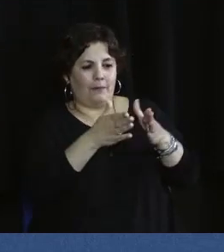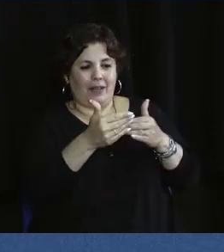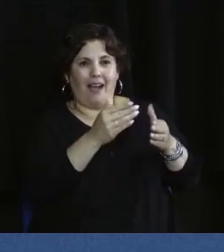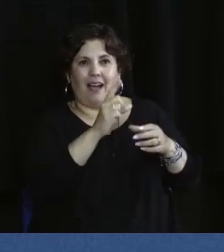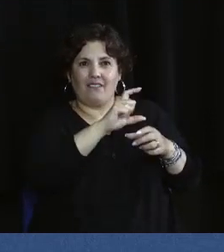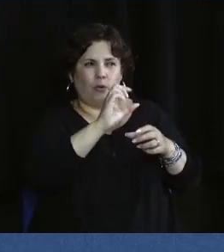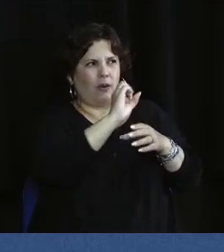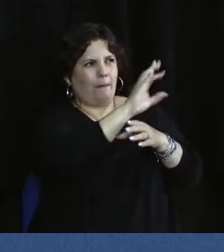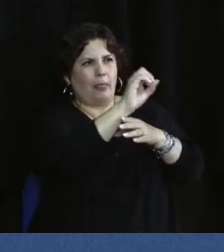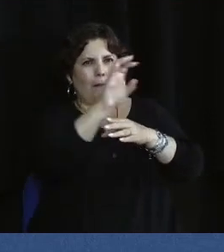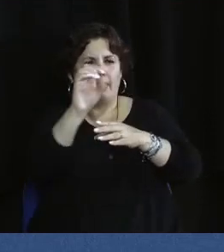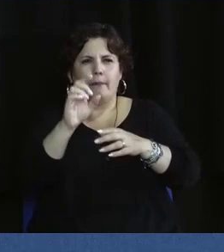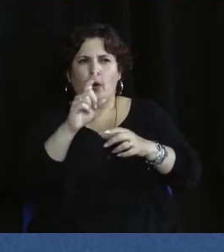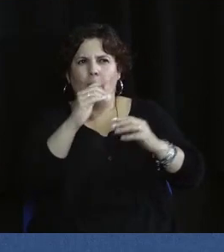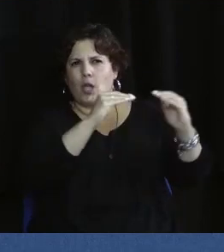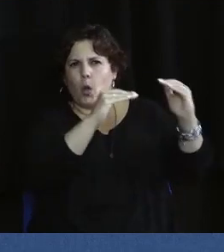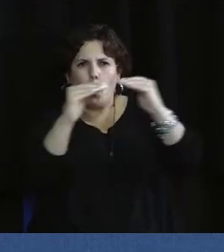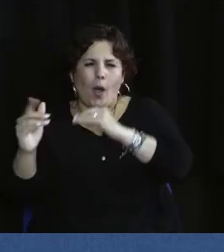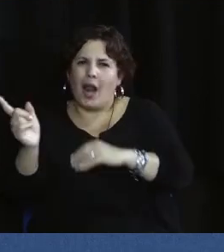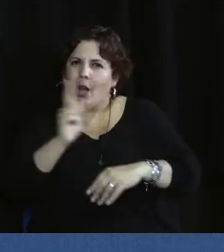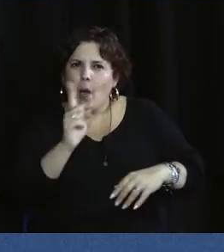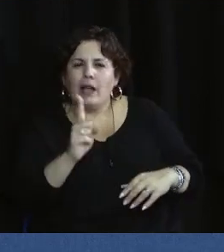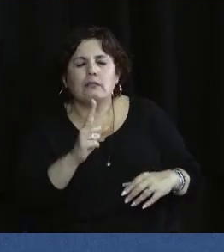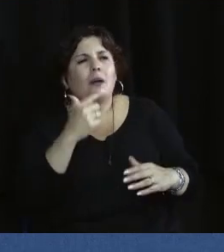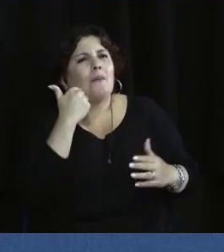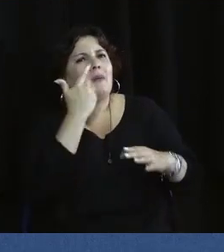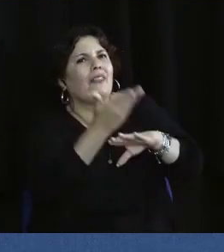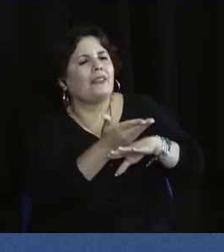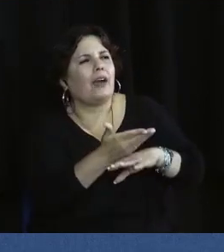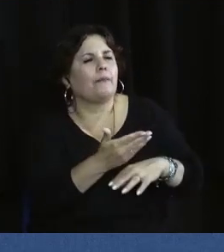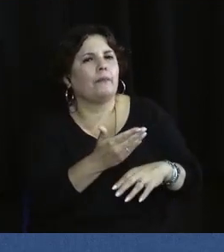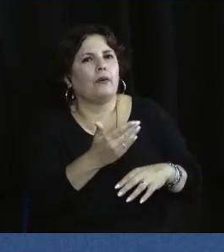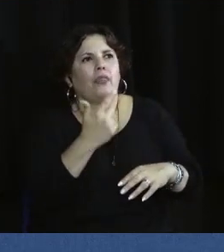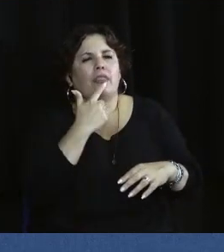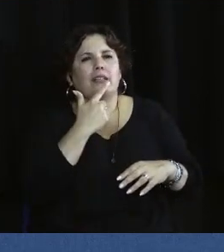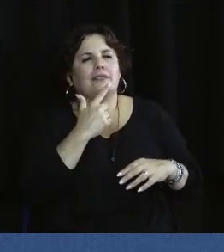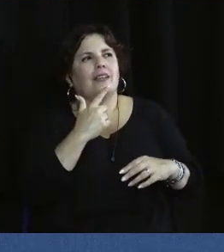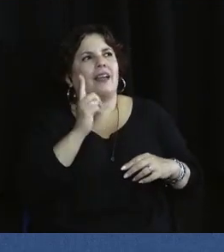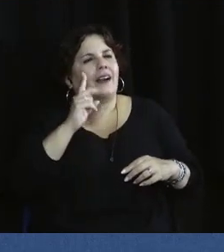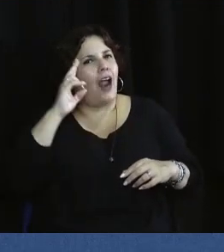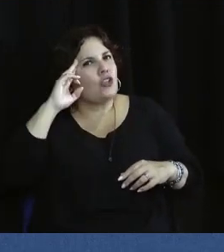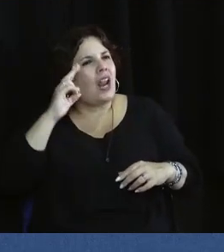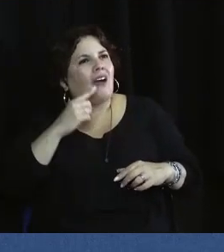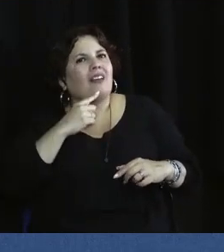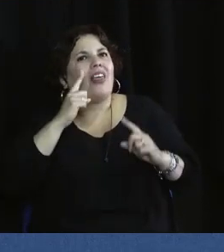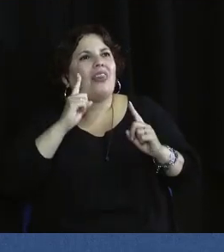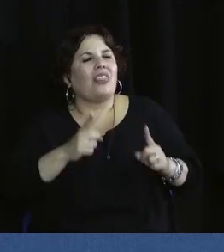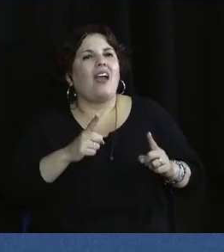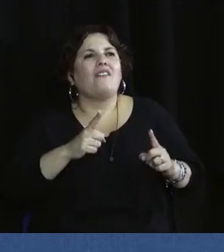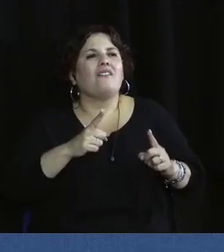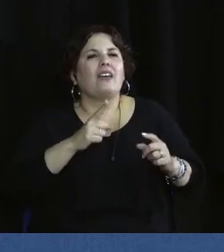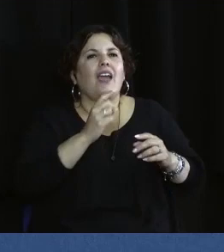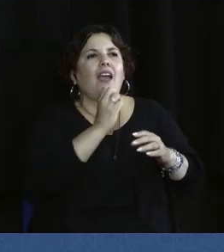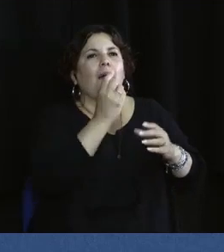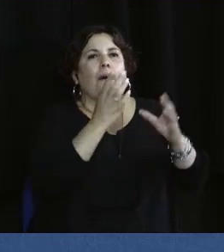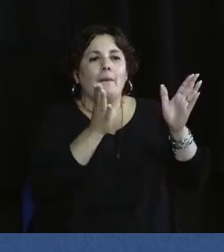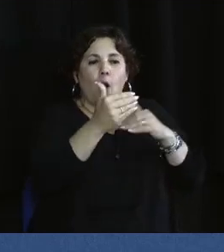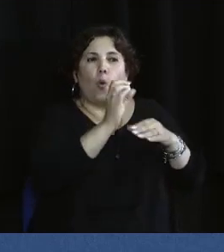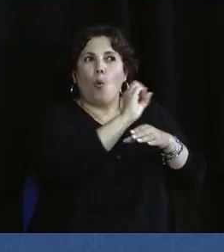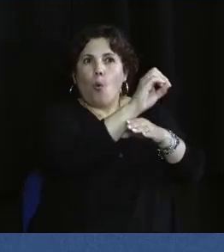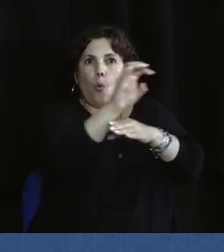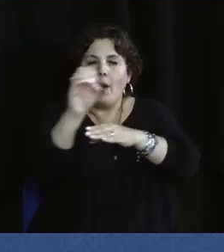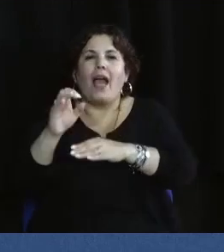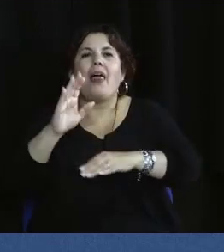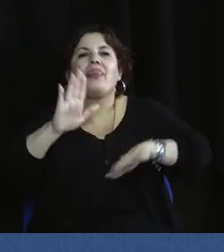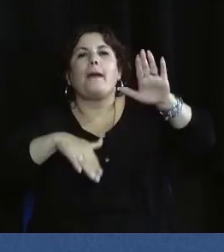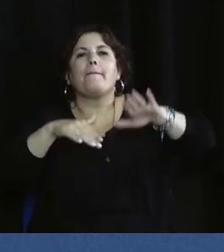mejor manera. Le planteábamos de que nos parece que un criterio razonable debería ser que la distribución de las vacunas se haga